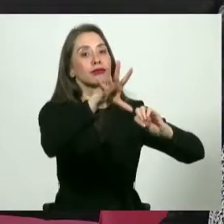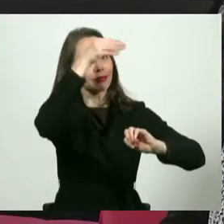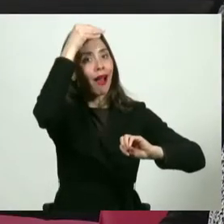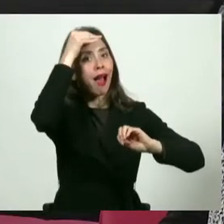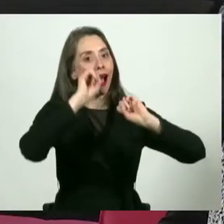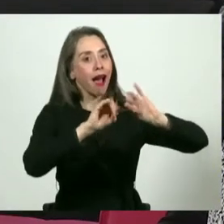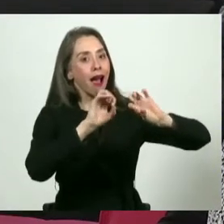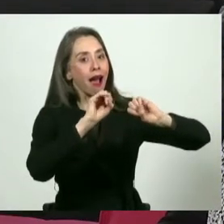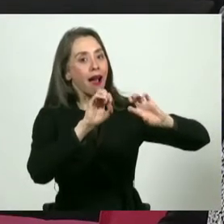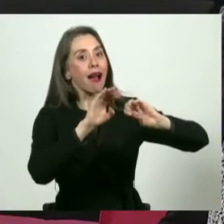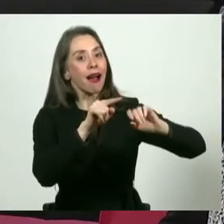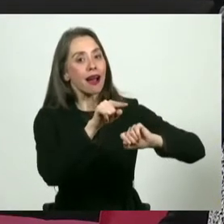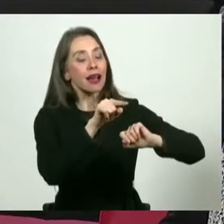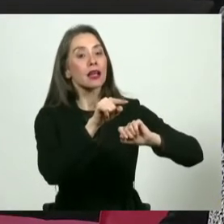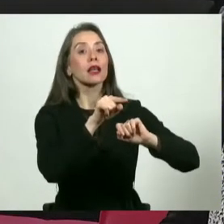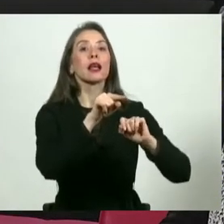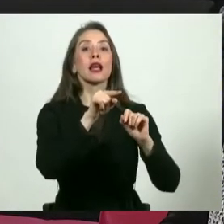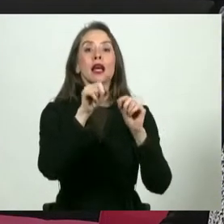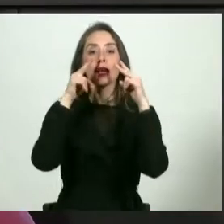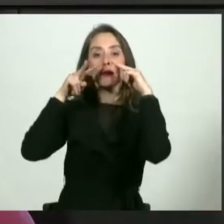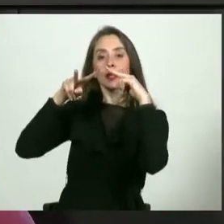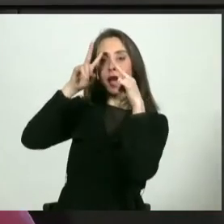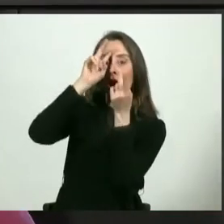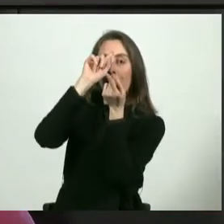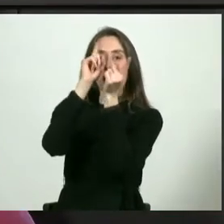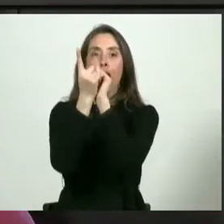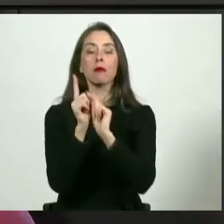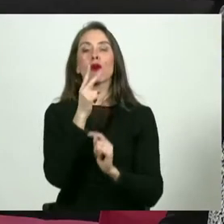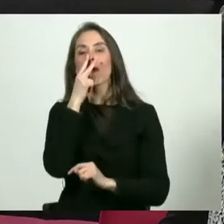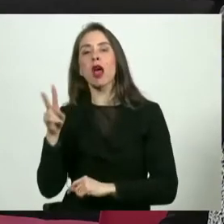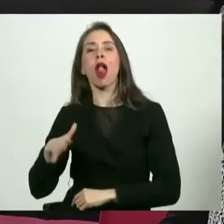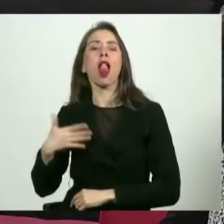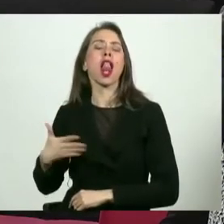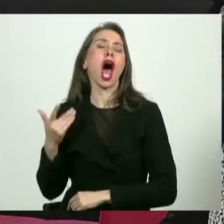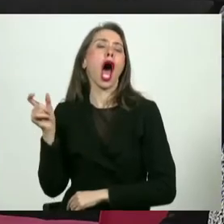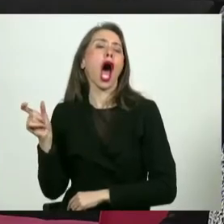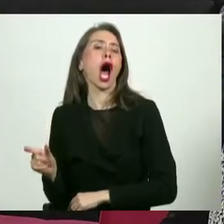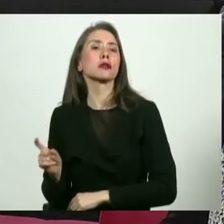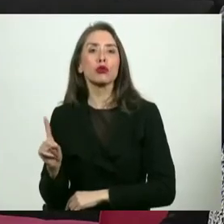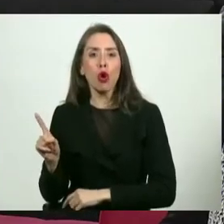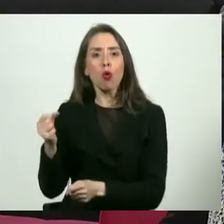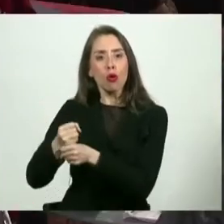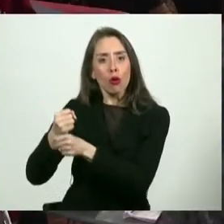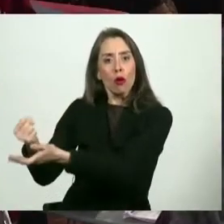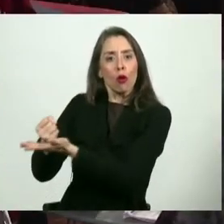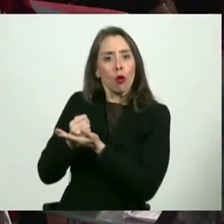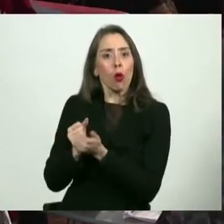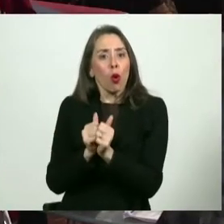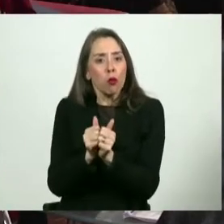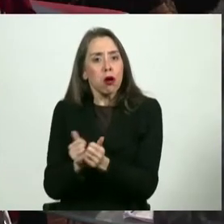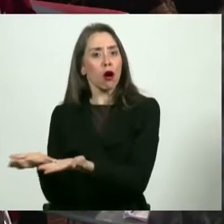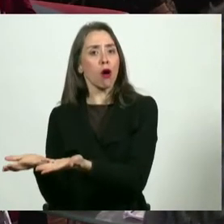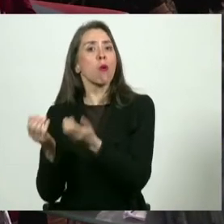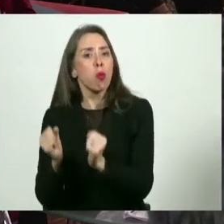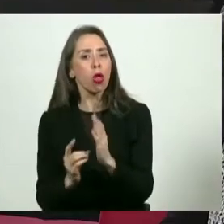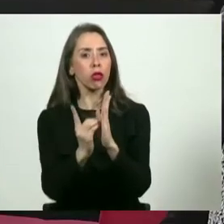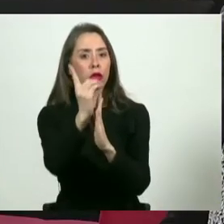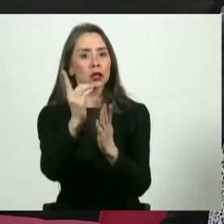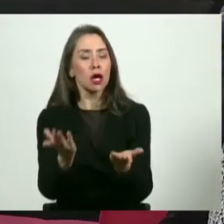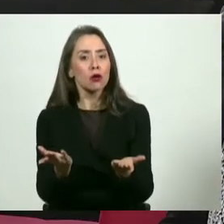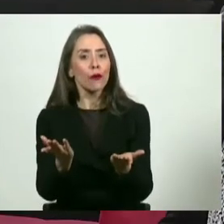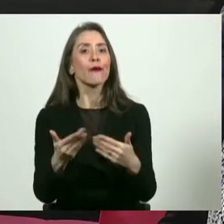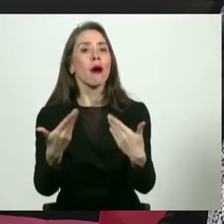cierto? Para poder ir cambiando la mirada, para que no se le vea con lástima, sino que efectivamente como un colaborador más, como un colega más, que puede desarrollarse, que